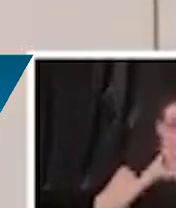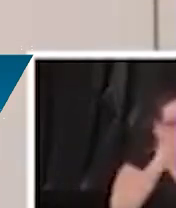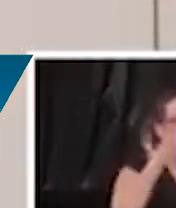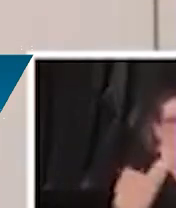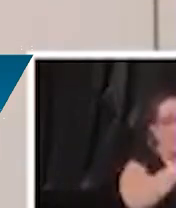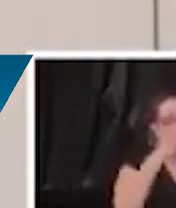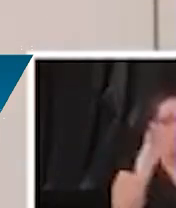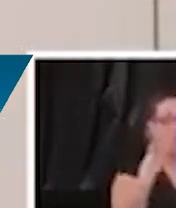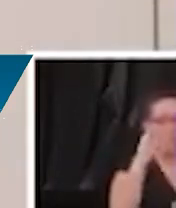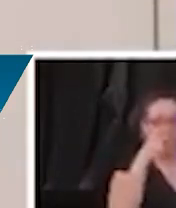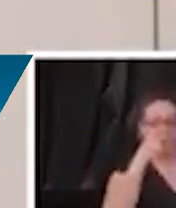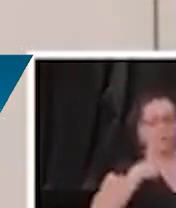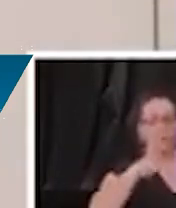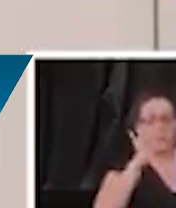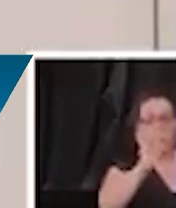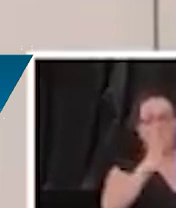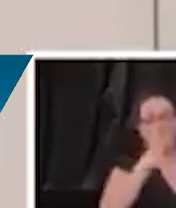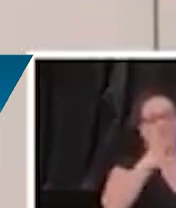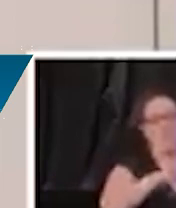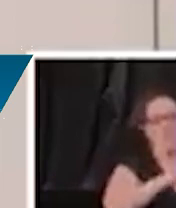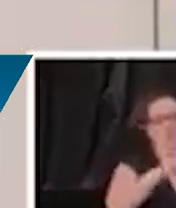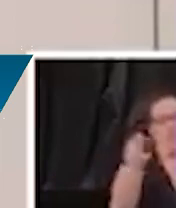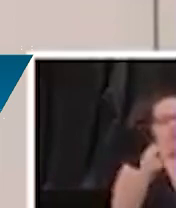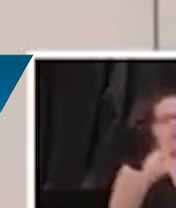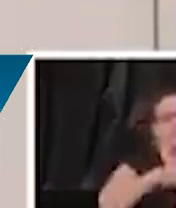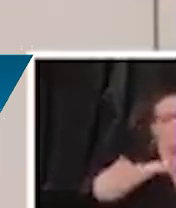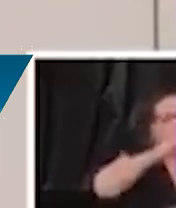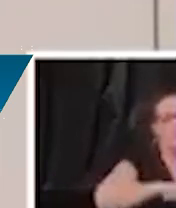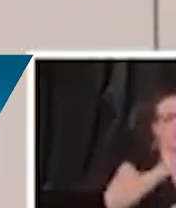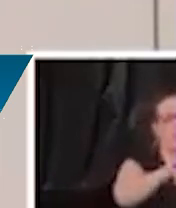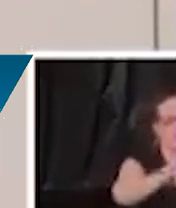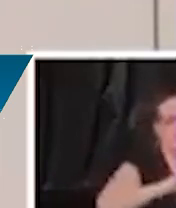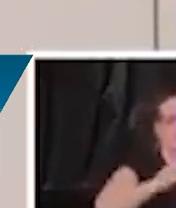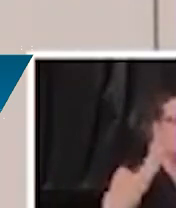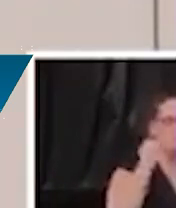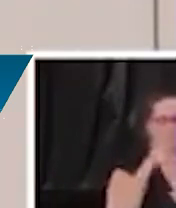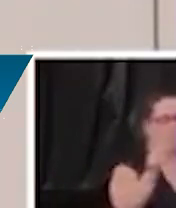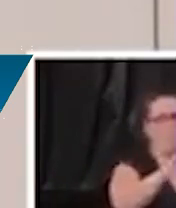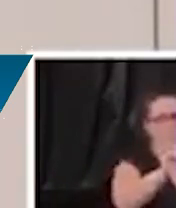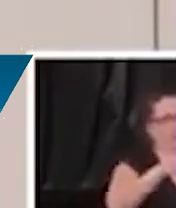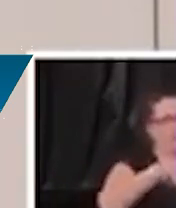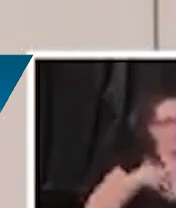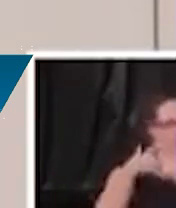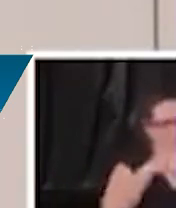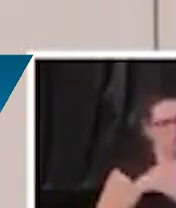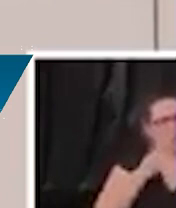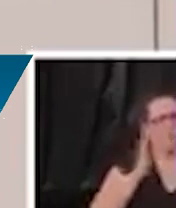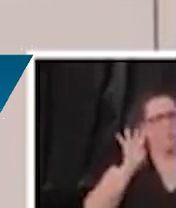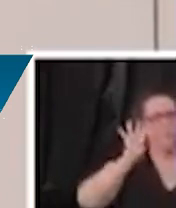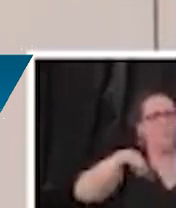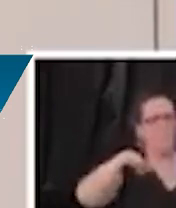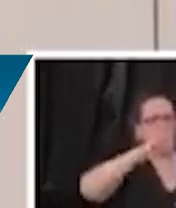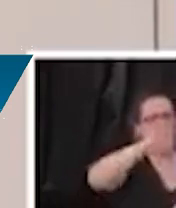voy a entrar una nueva variable que hay que ver, sobre todo, y debatir, y me gustaría que lo debatierais luego en el programa con los contertulios,